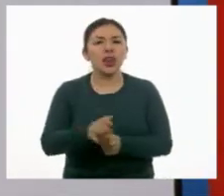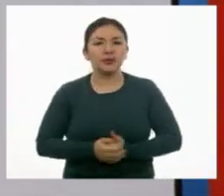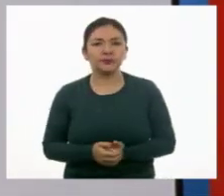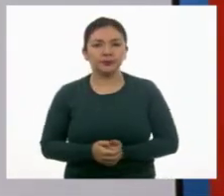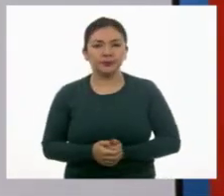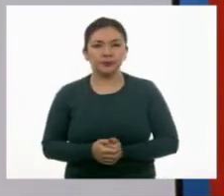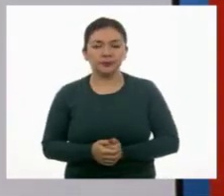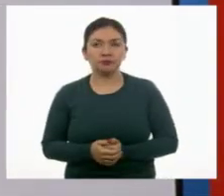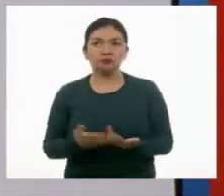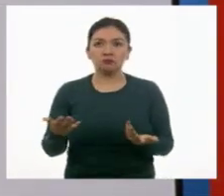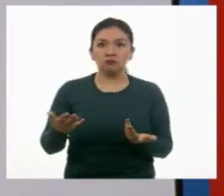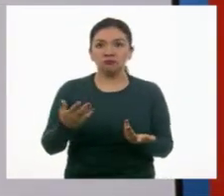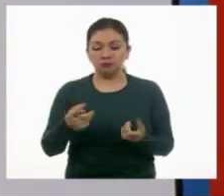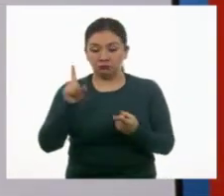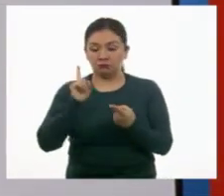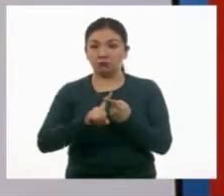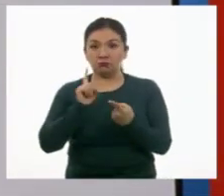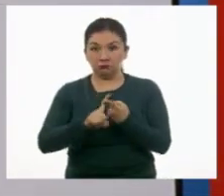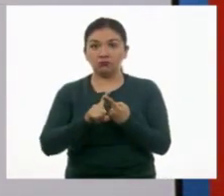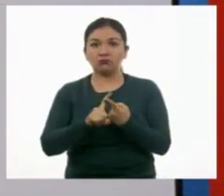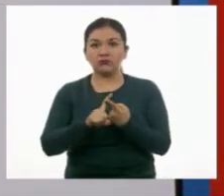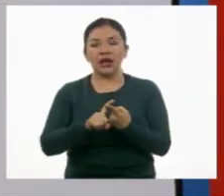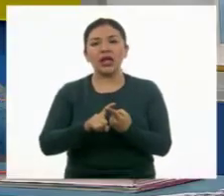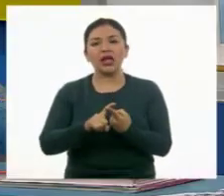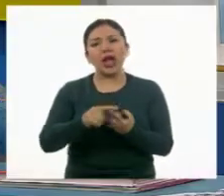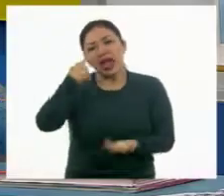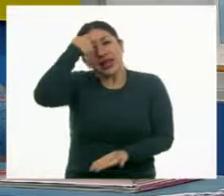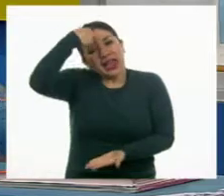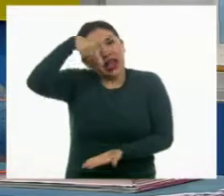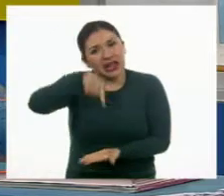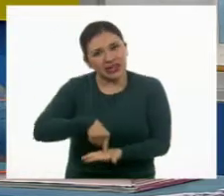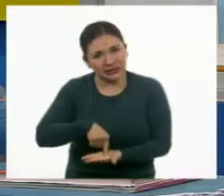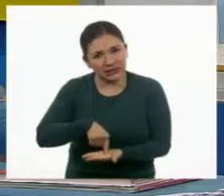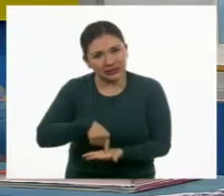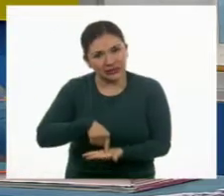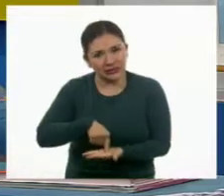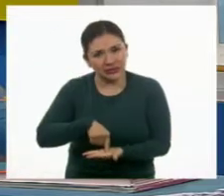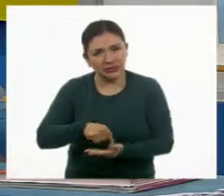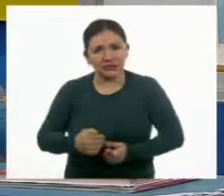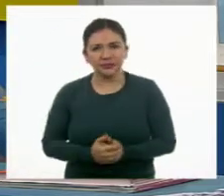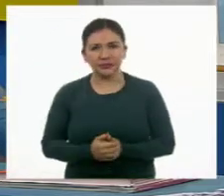palabras. Primero anoté creencias. Muy bien.